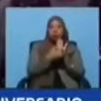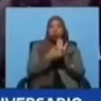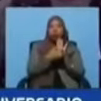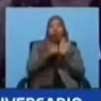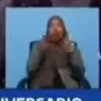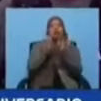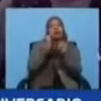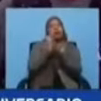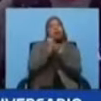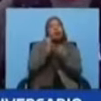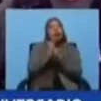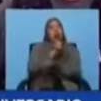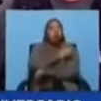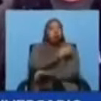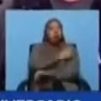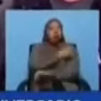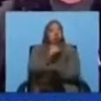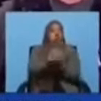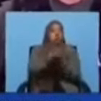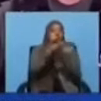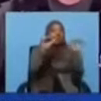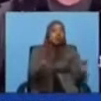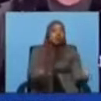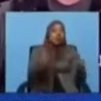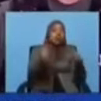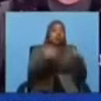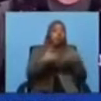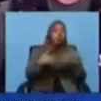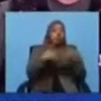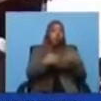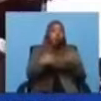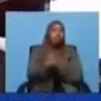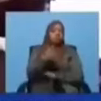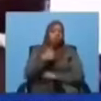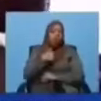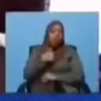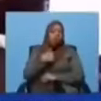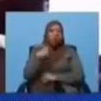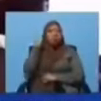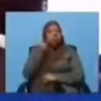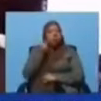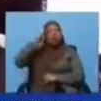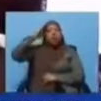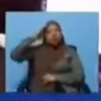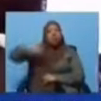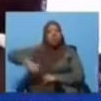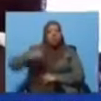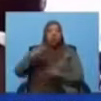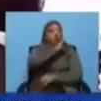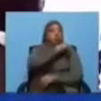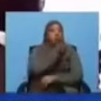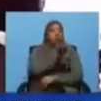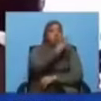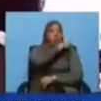lugar a dudas se encuentra molesto porque la población Los Hermanos venezolanos le dieron la espalda y ya no le creen más y ya no le dan su